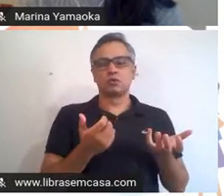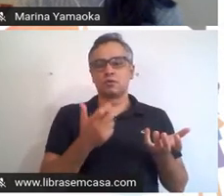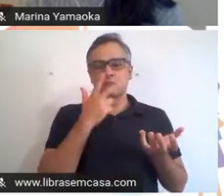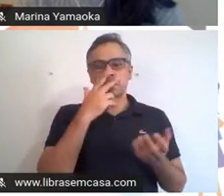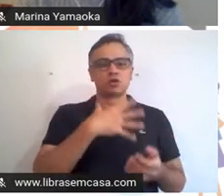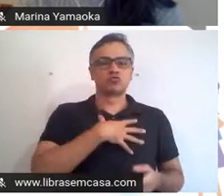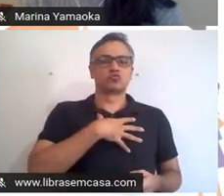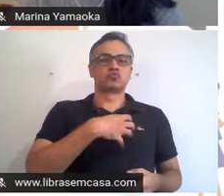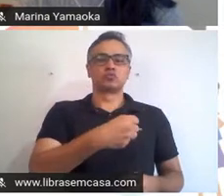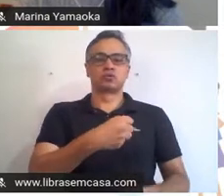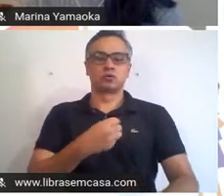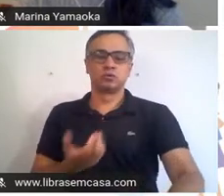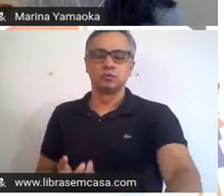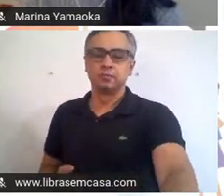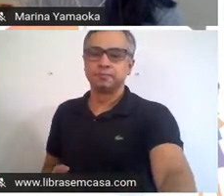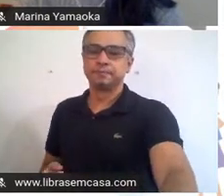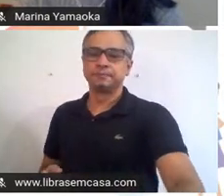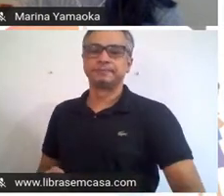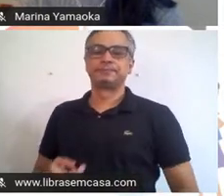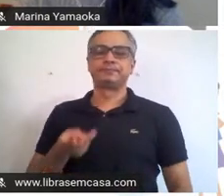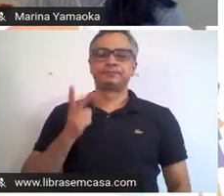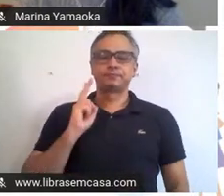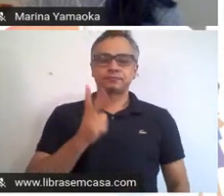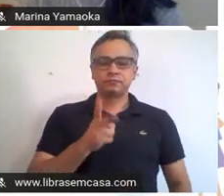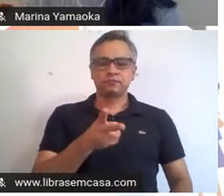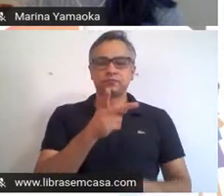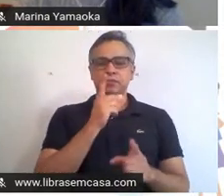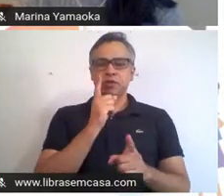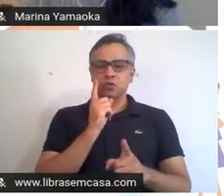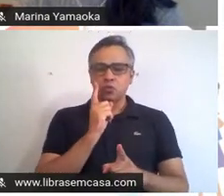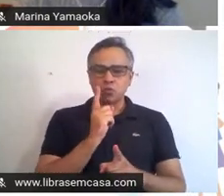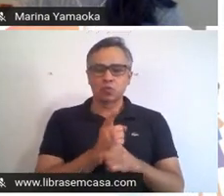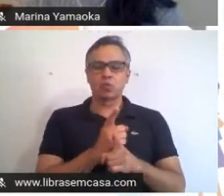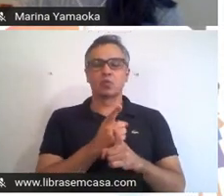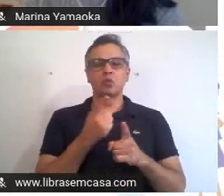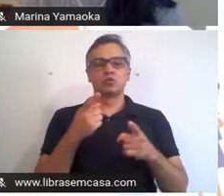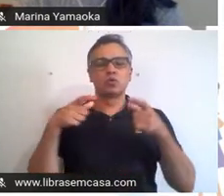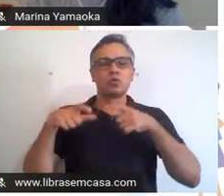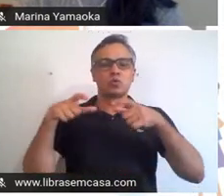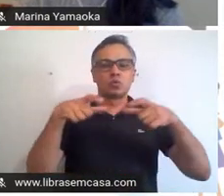puede mejorarse a sí misma y que siempre encuentra lugares en donde